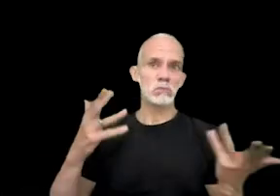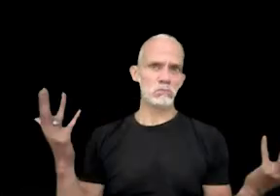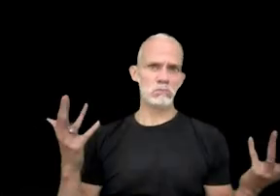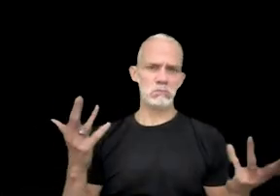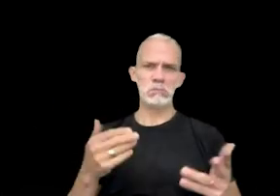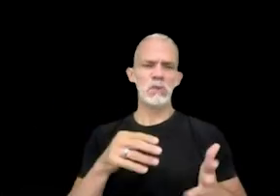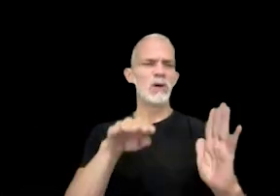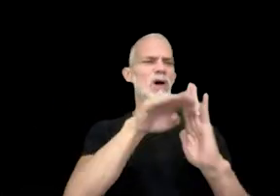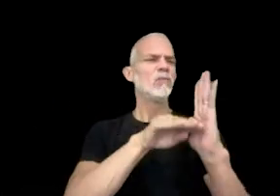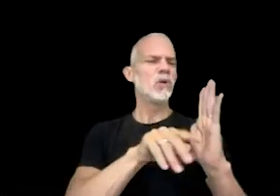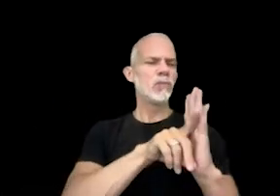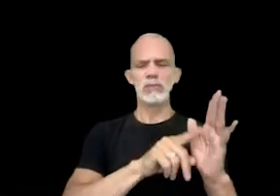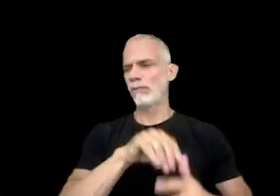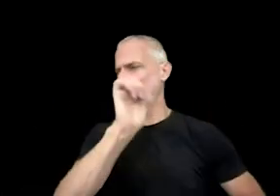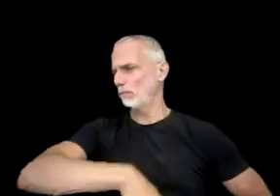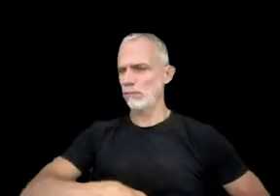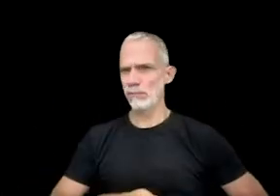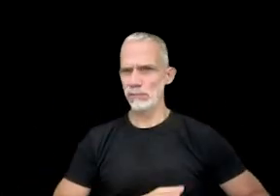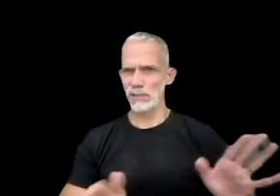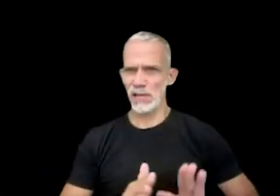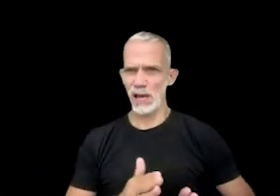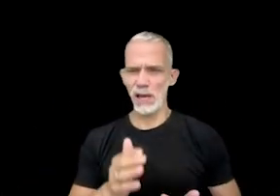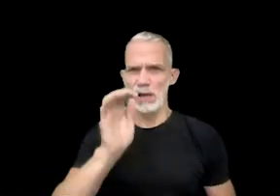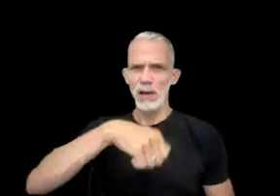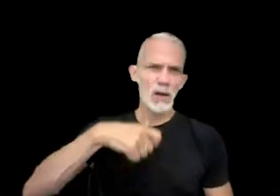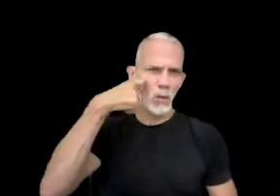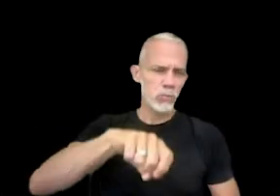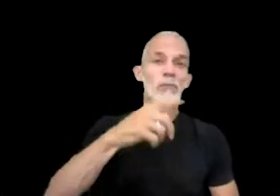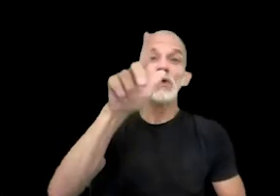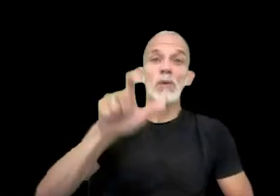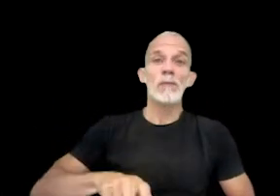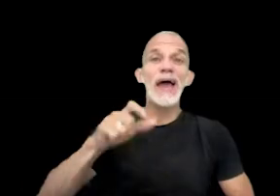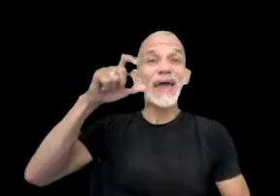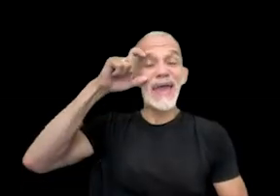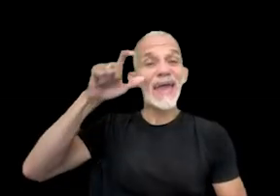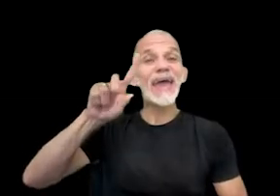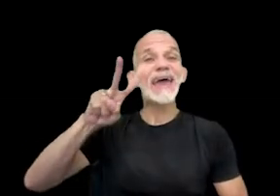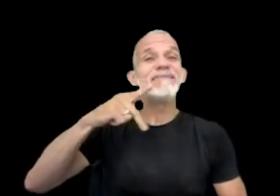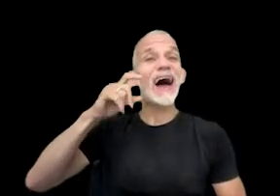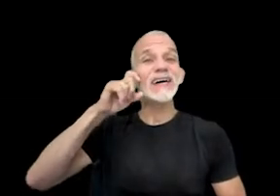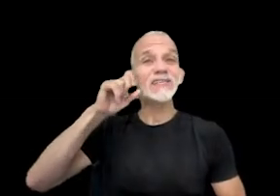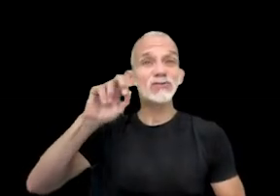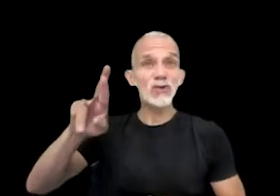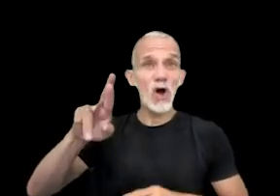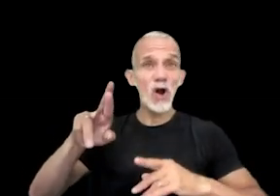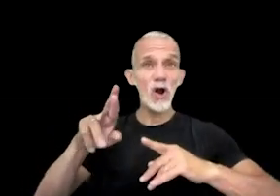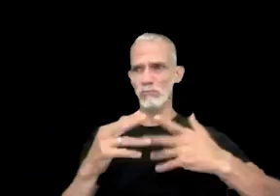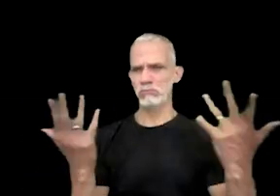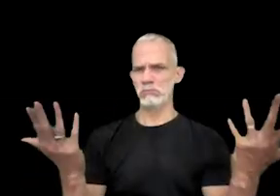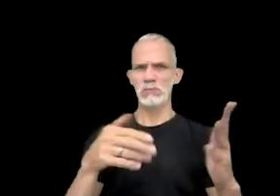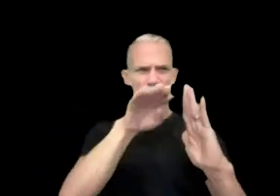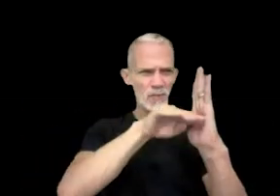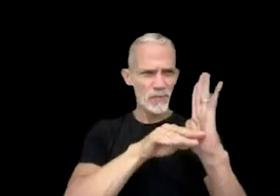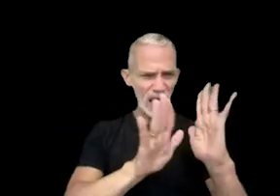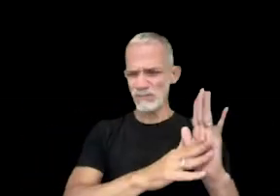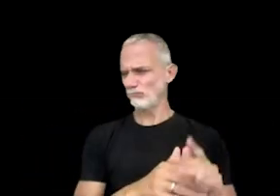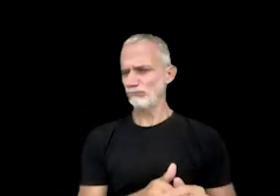de la norma. También es fácil ver eso. Un sujeto evasor rechaza el régimen